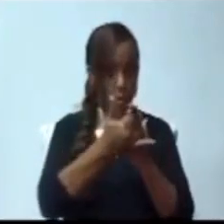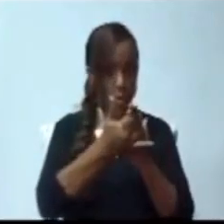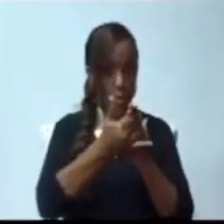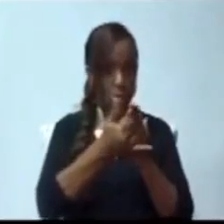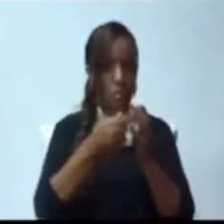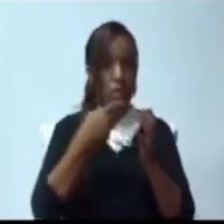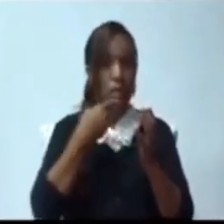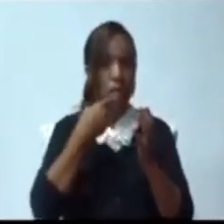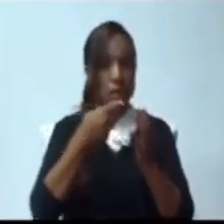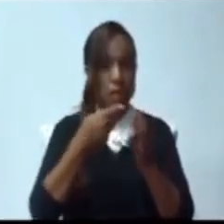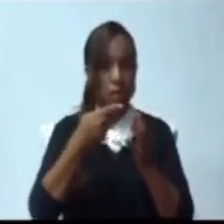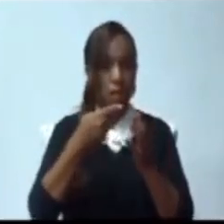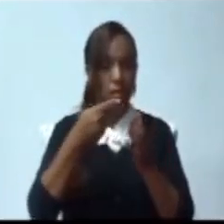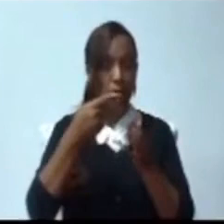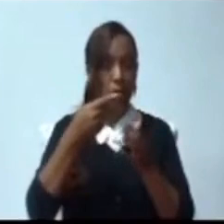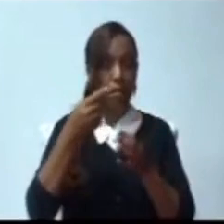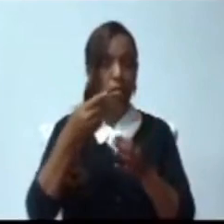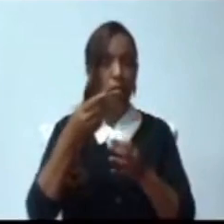dominicano.